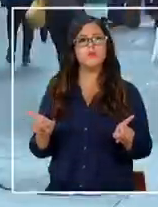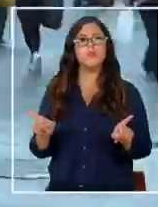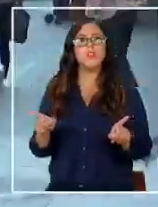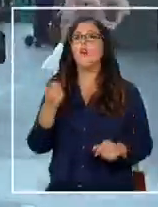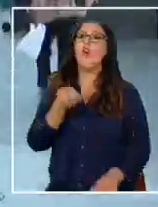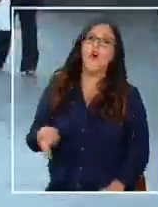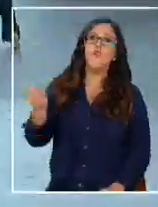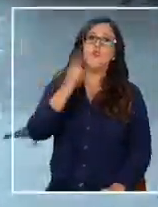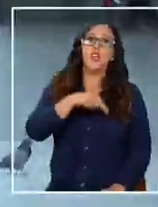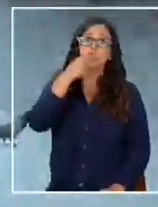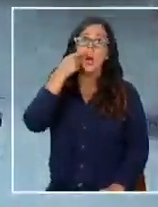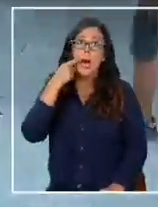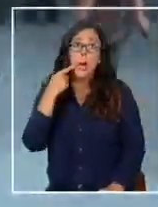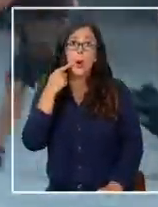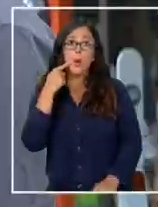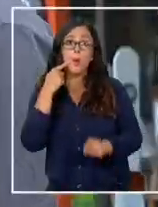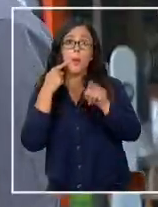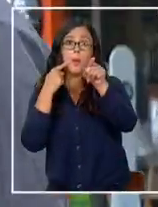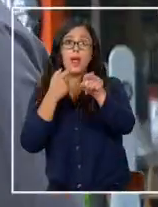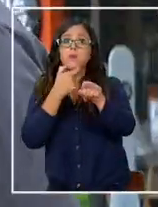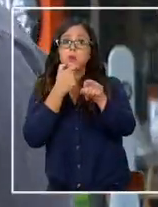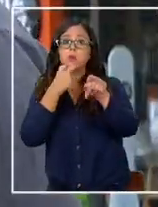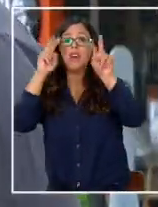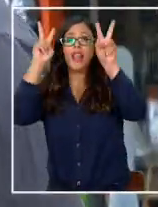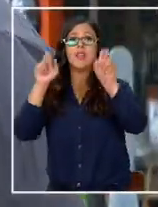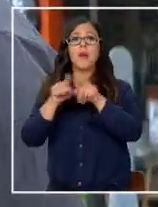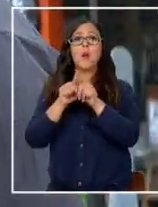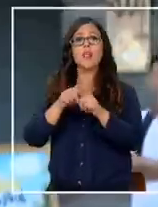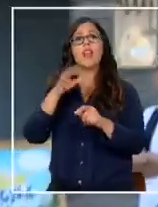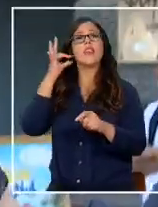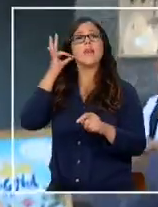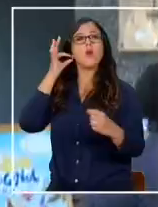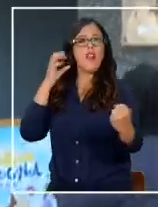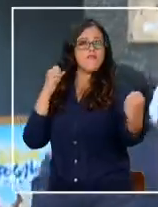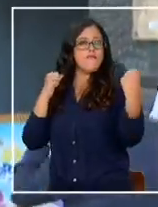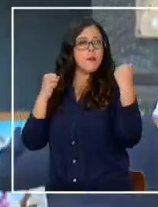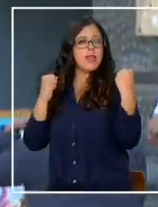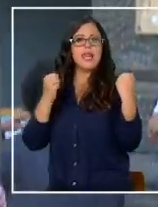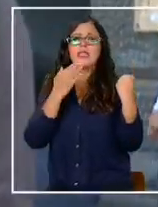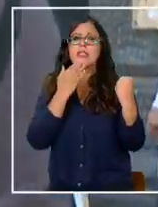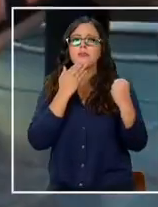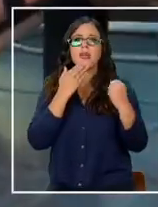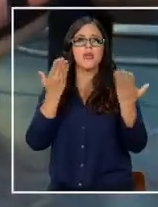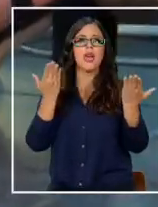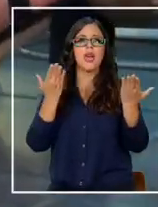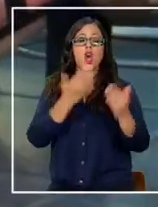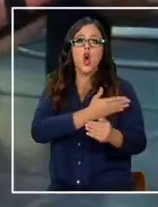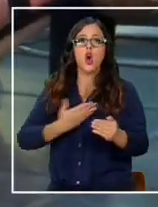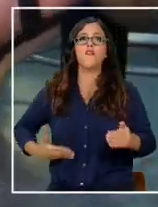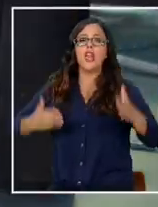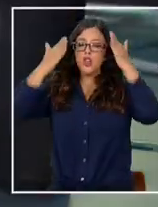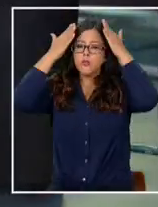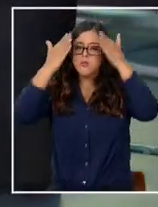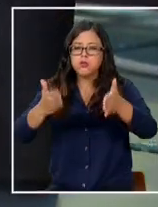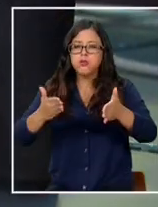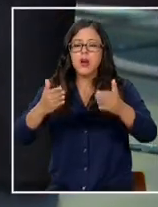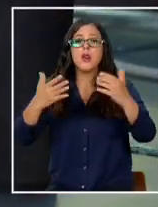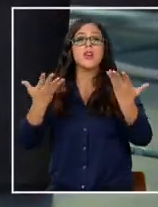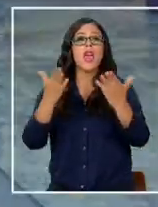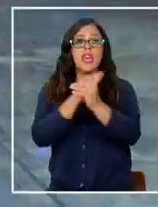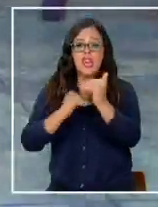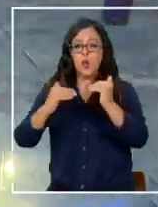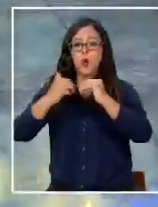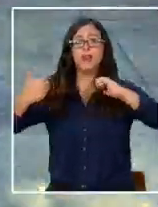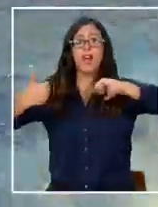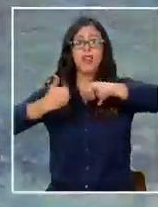Volviendo a John, en su artículo apunta que a pesar de la ola feminista y un gobierno que puso en su centro la equidad de género, el negocio de los cafés con piernas